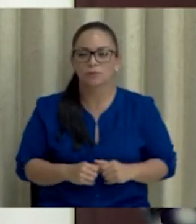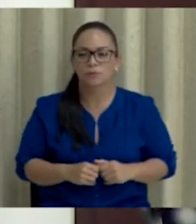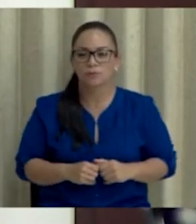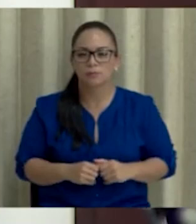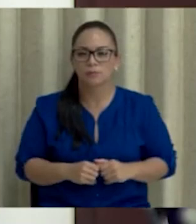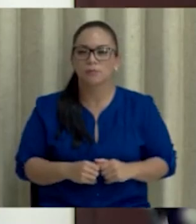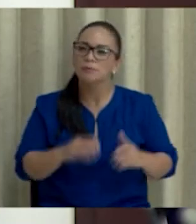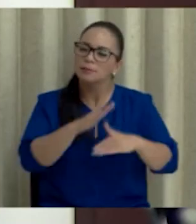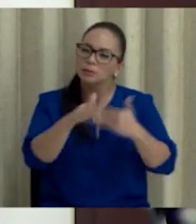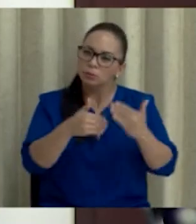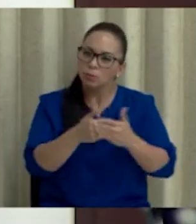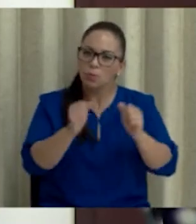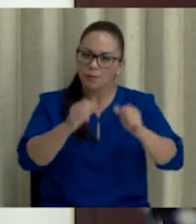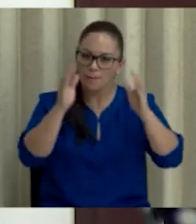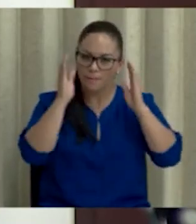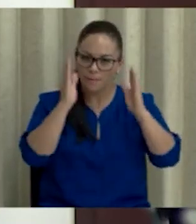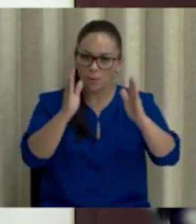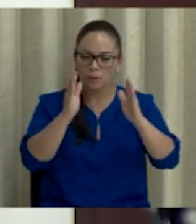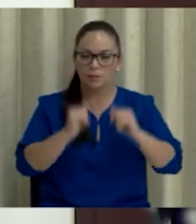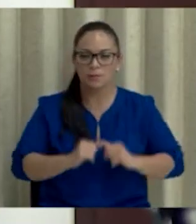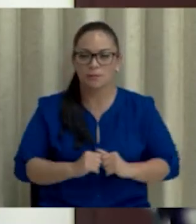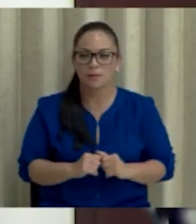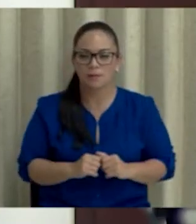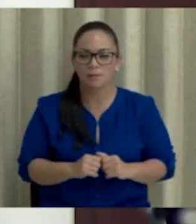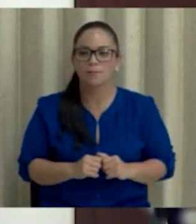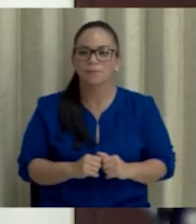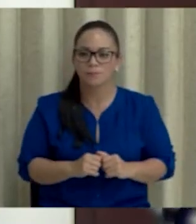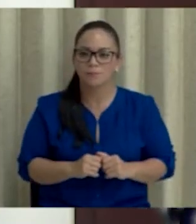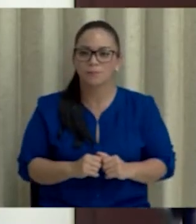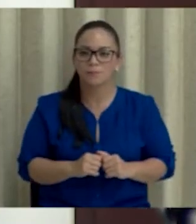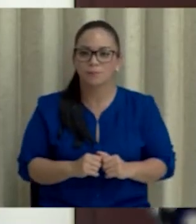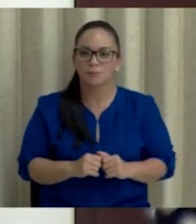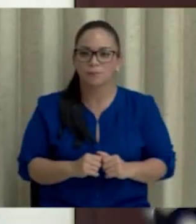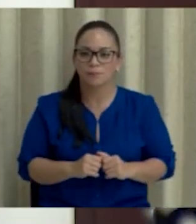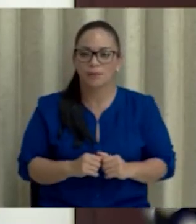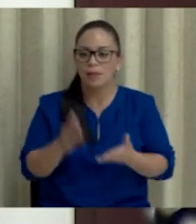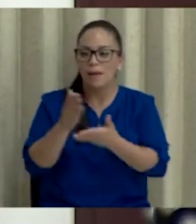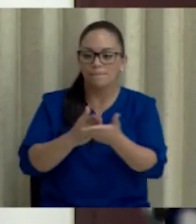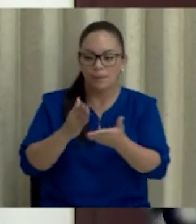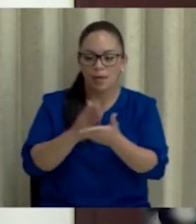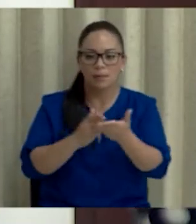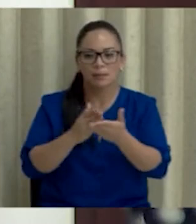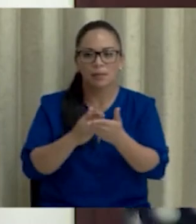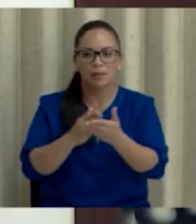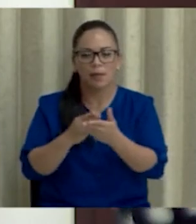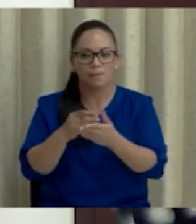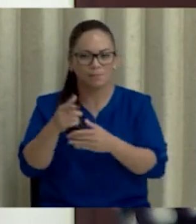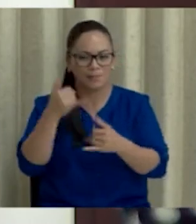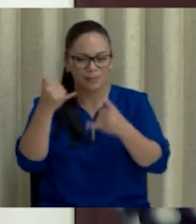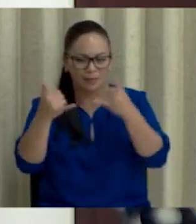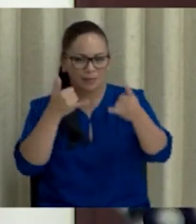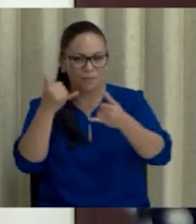lo que se puede cubrir con las intervenciones telefónicas, son